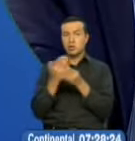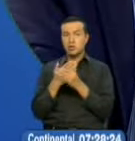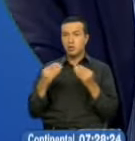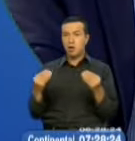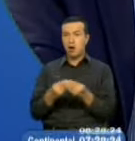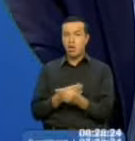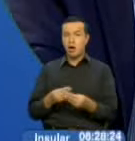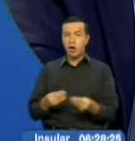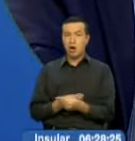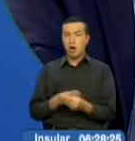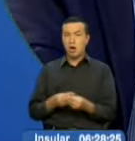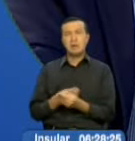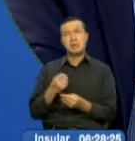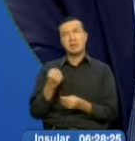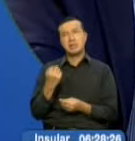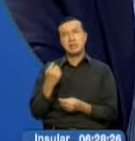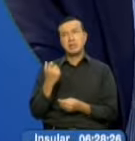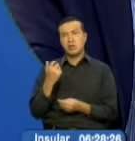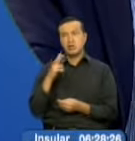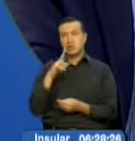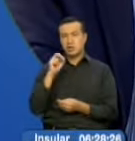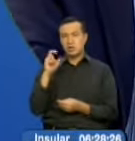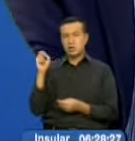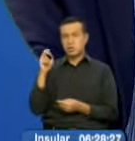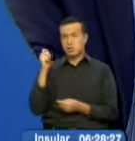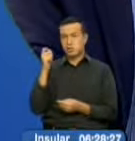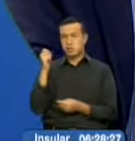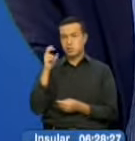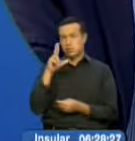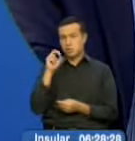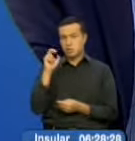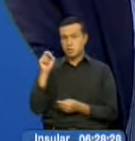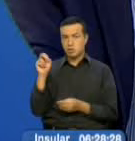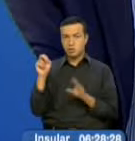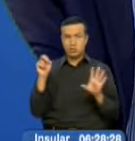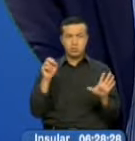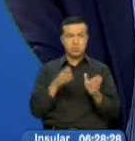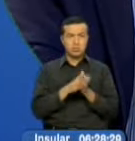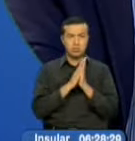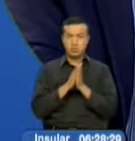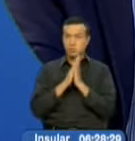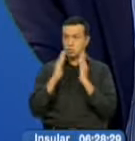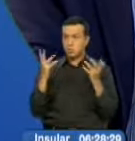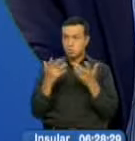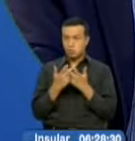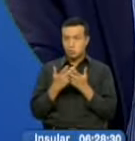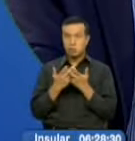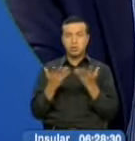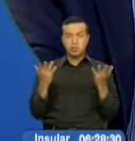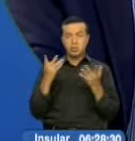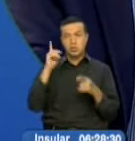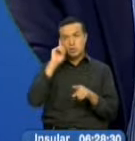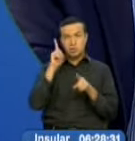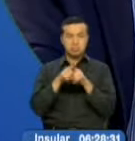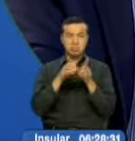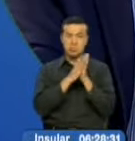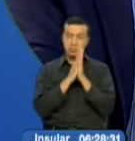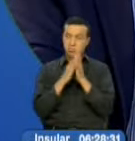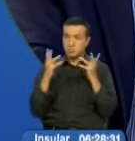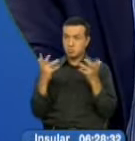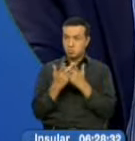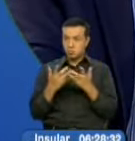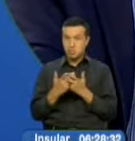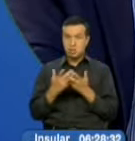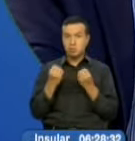cruzan. Creo que hay casi 300 actas que ambos actores políticos pidieron la revisión, por lo tanto el tribunal unió las dos peticiones y por eso